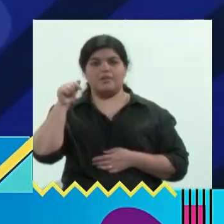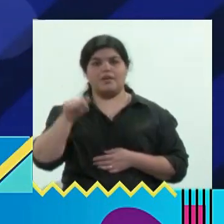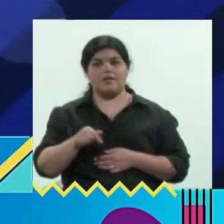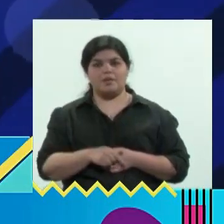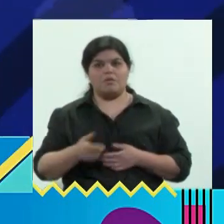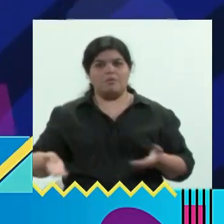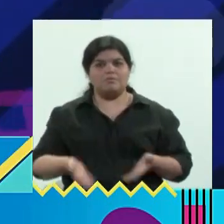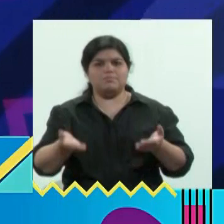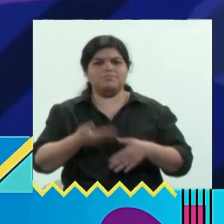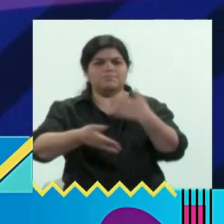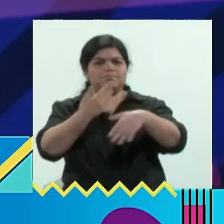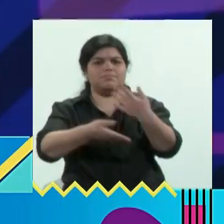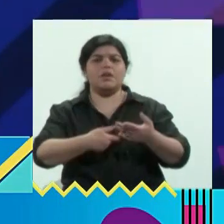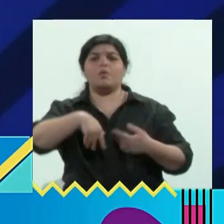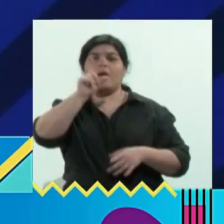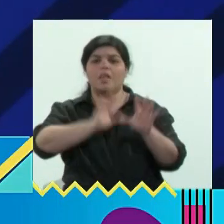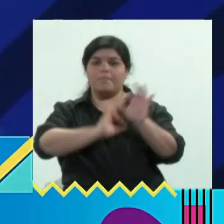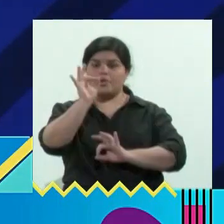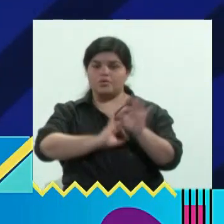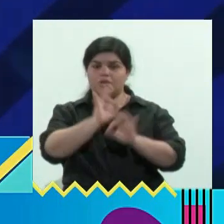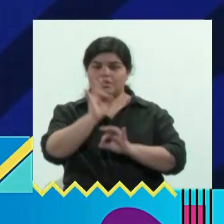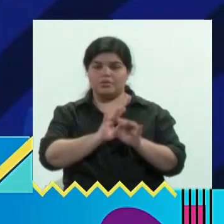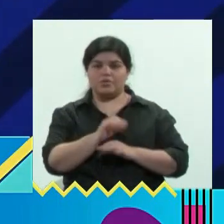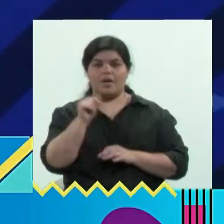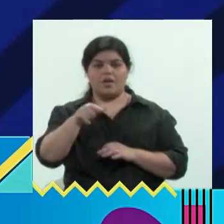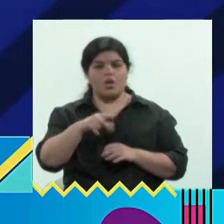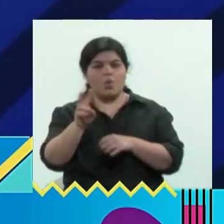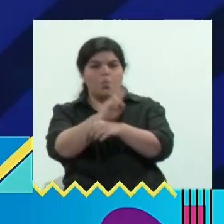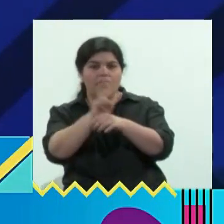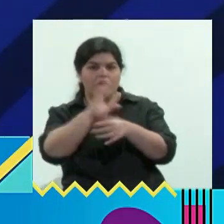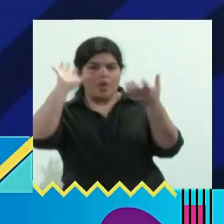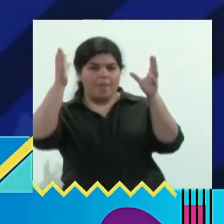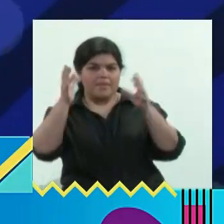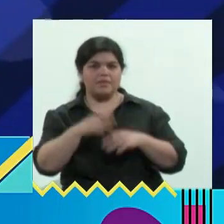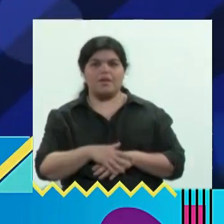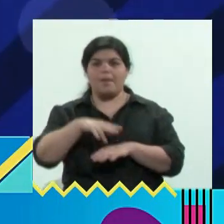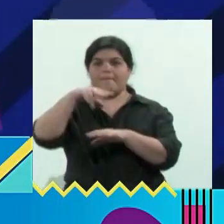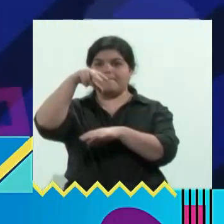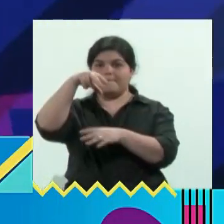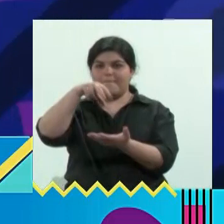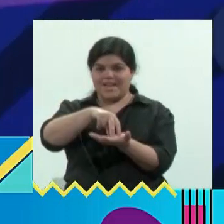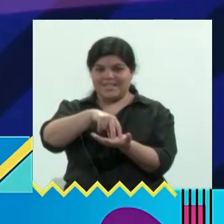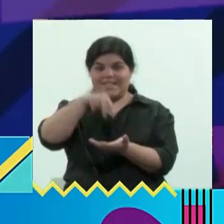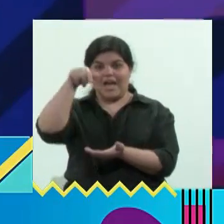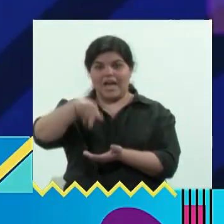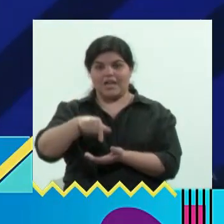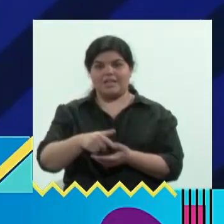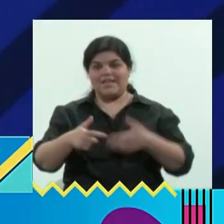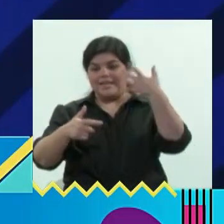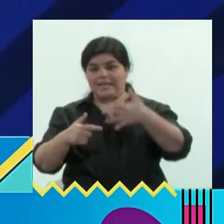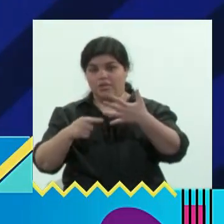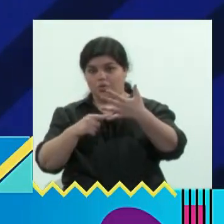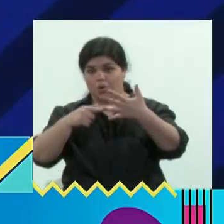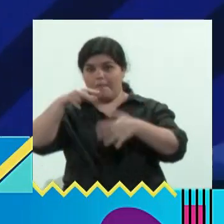Suiza sobresale por sus proyectos vinculados con el cuidado del medio ambiente. Y París, en el quinto lugar entre las ciudades más inteligentes